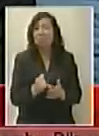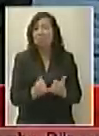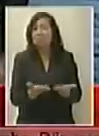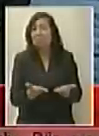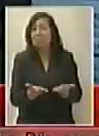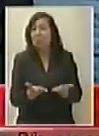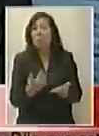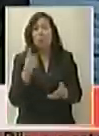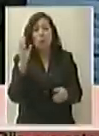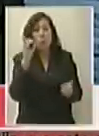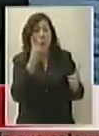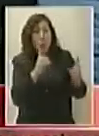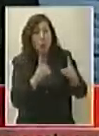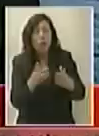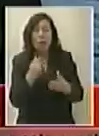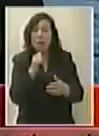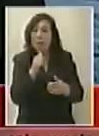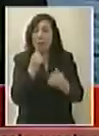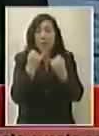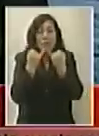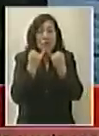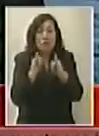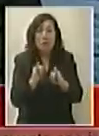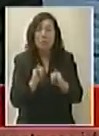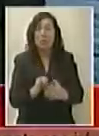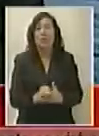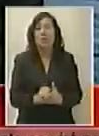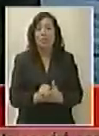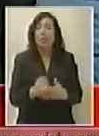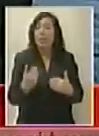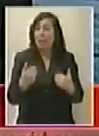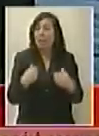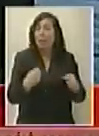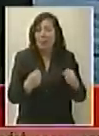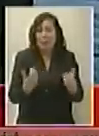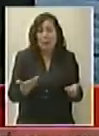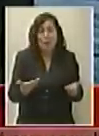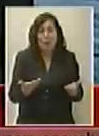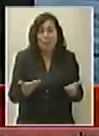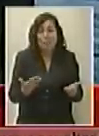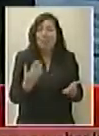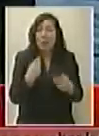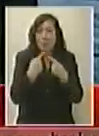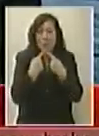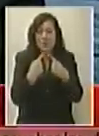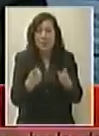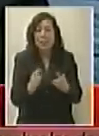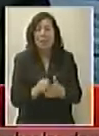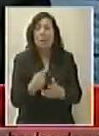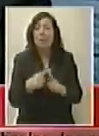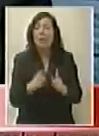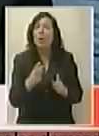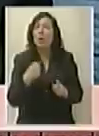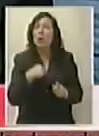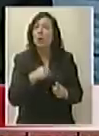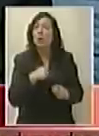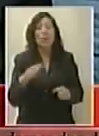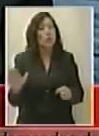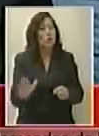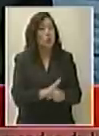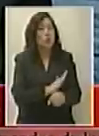sea por sus dudas o su falta de información pues tendrán derecho a hacerlo no y el tribunal se pronunciará pero Nosotros hemos sido